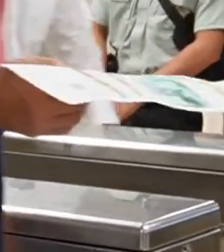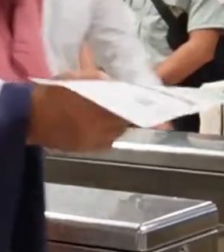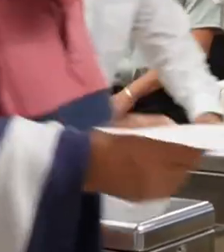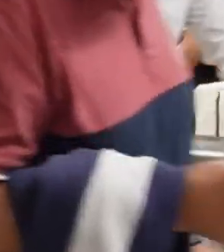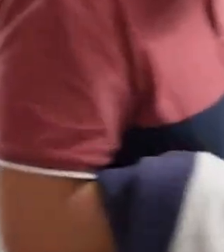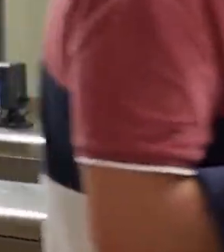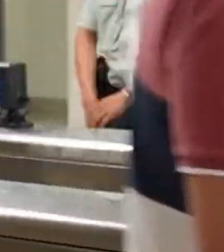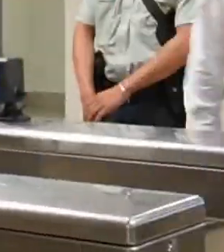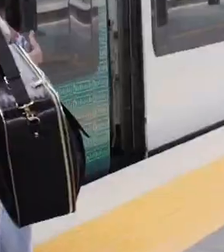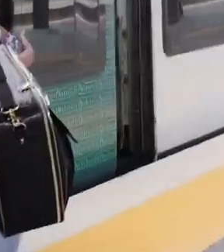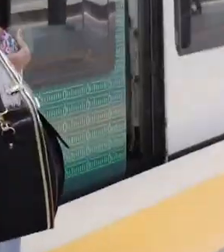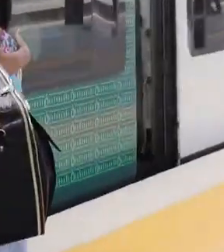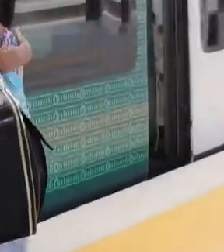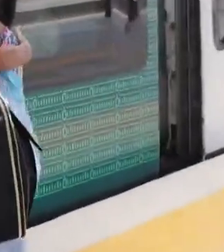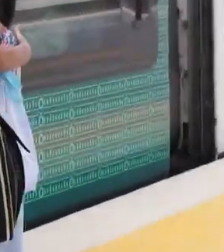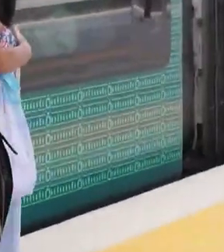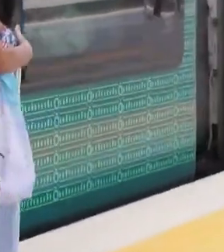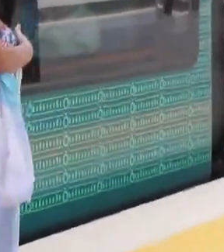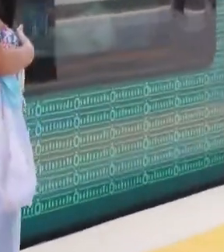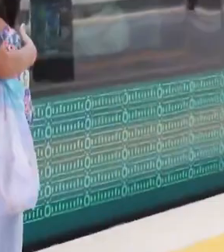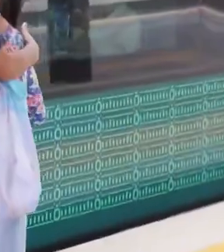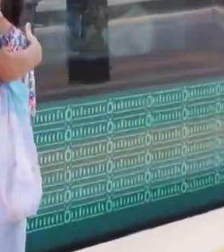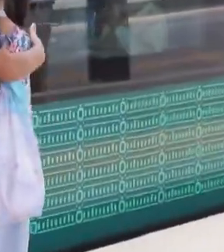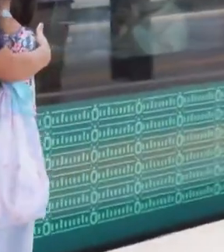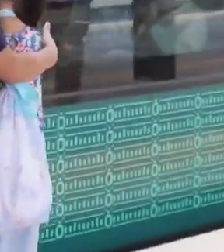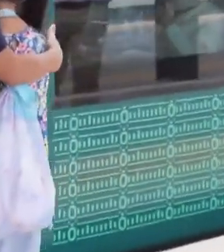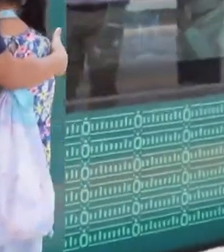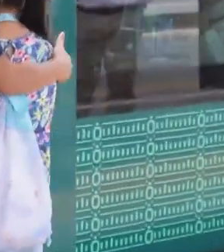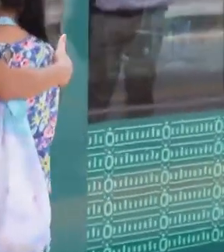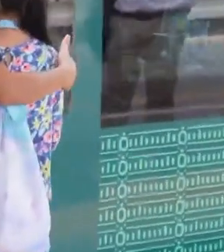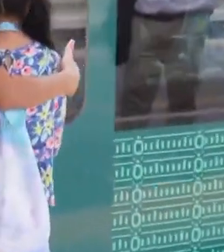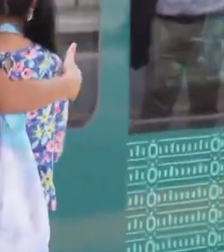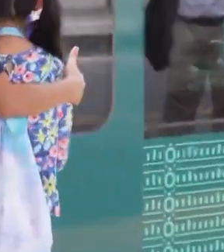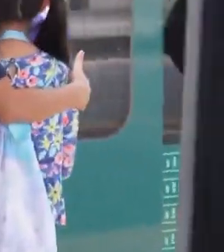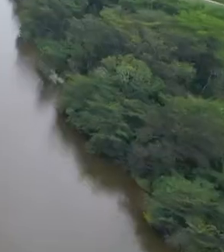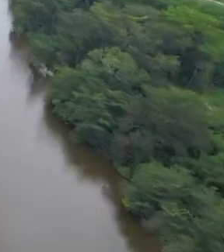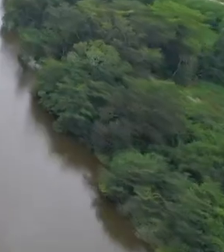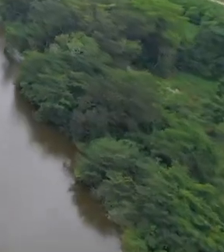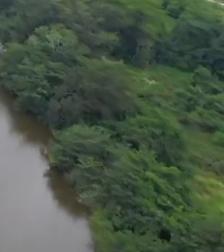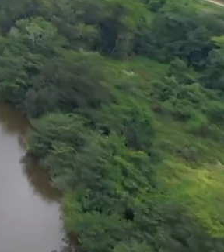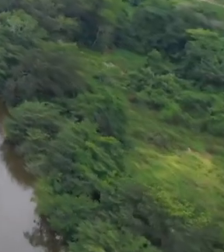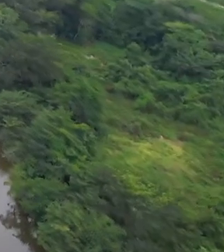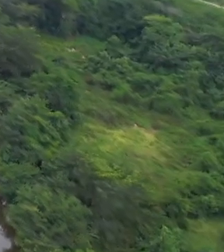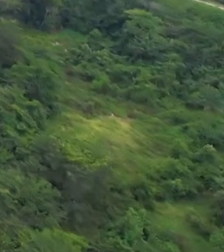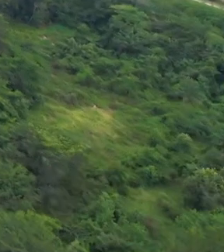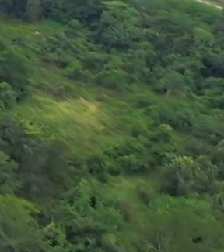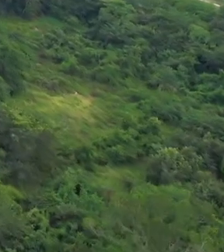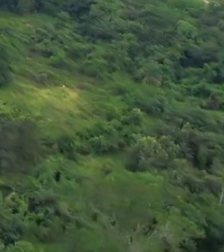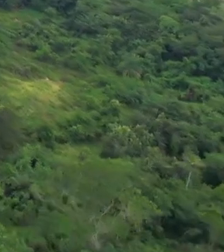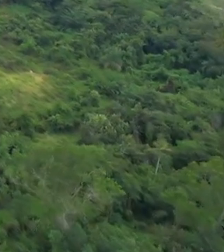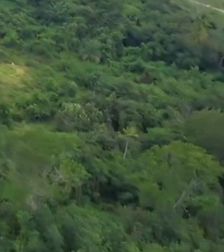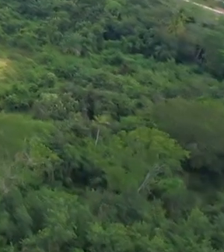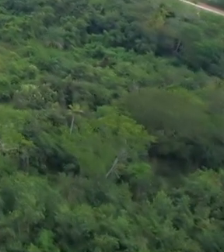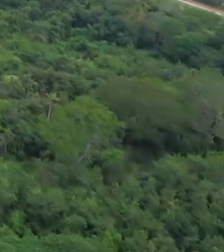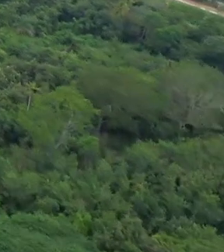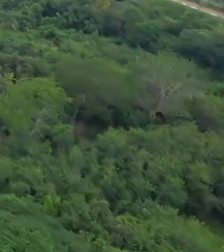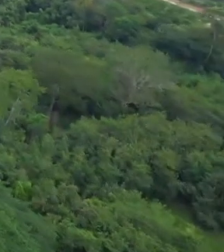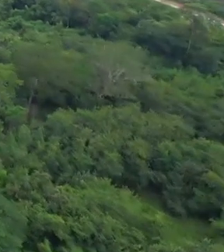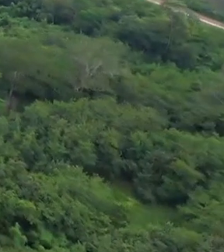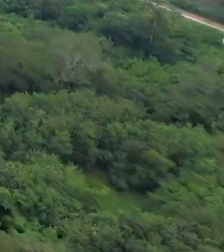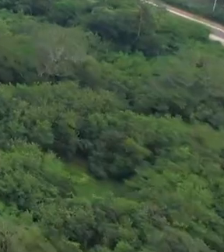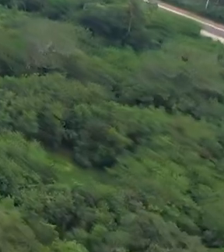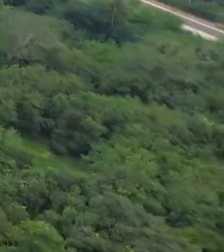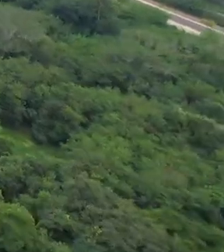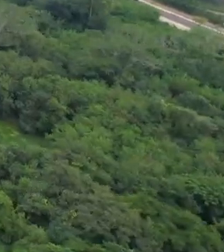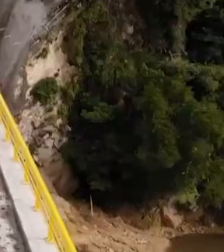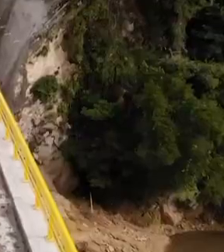un total de 917 usuarios por día, de los cuales 15.705 son pasajeros nacionales,